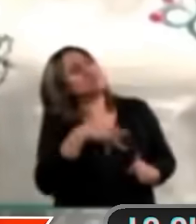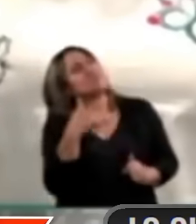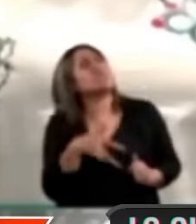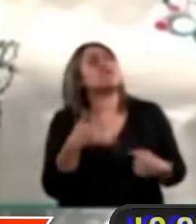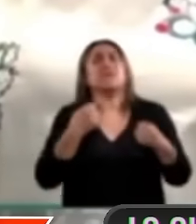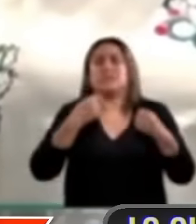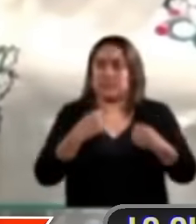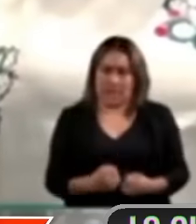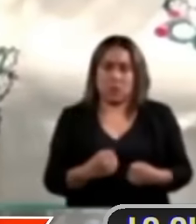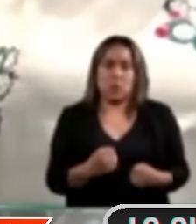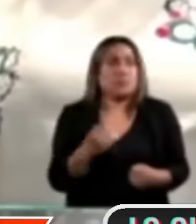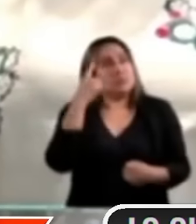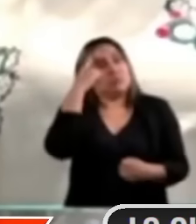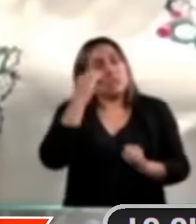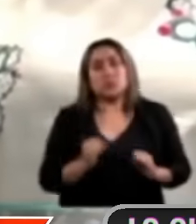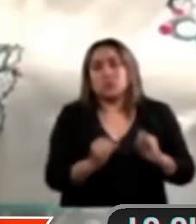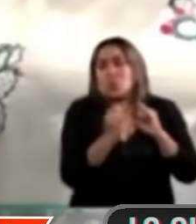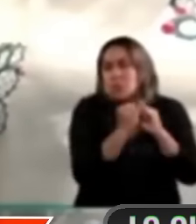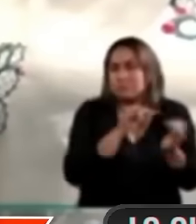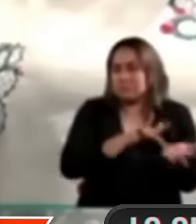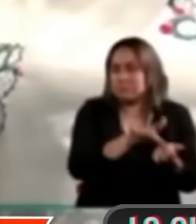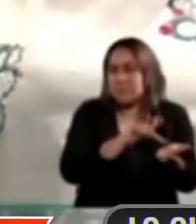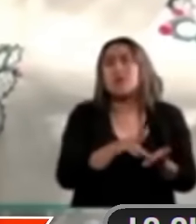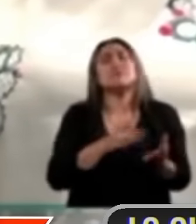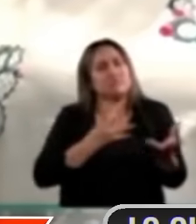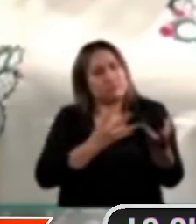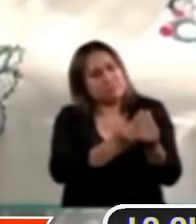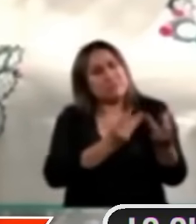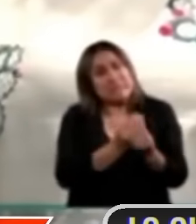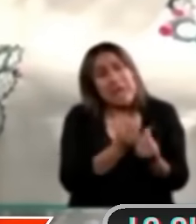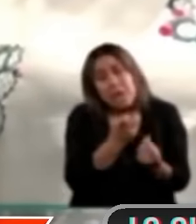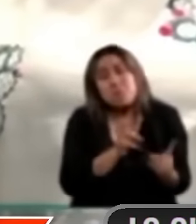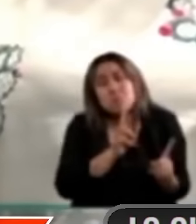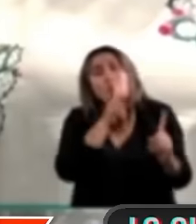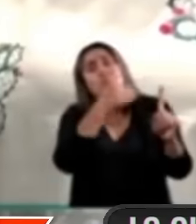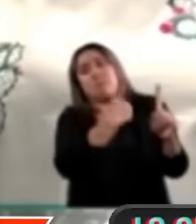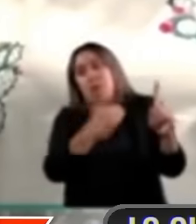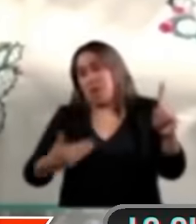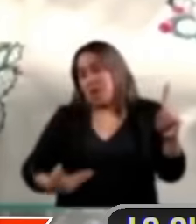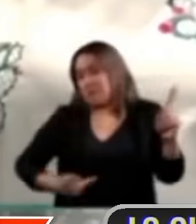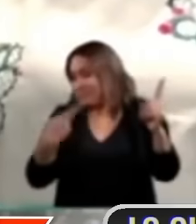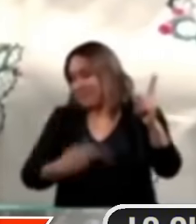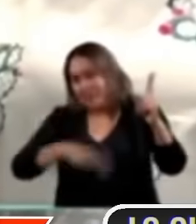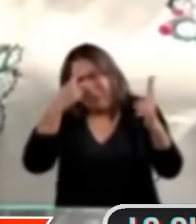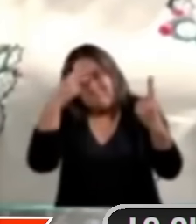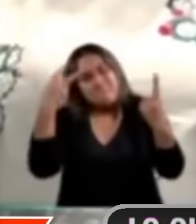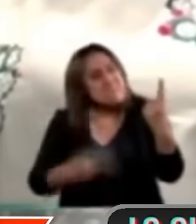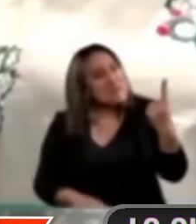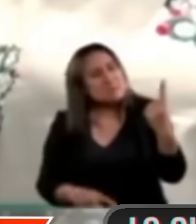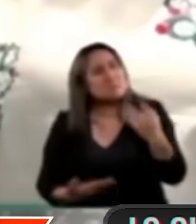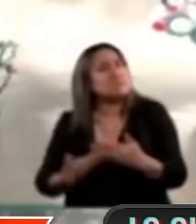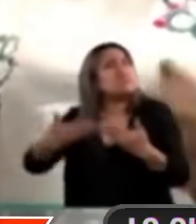e institucionalidad, acompaña al mejor presidente que ha tenido México en las